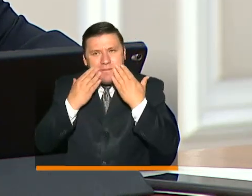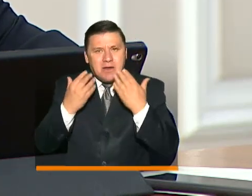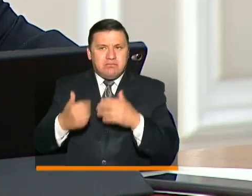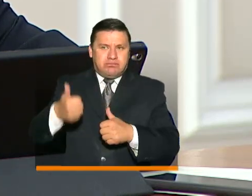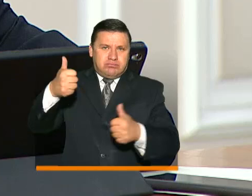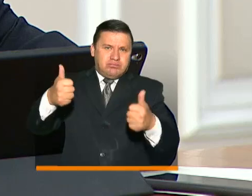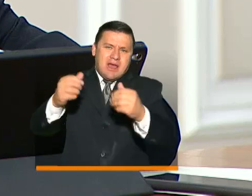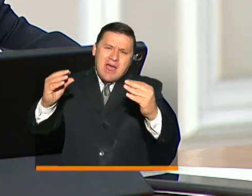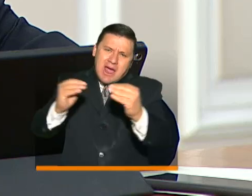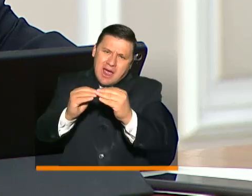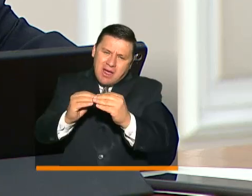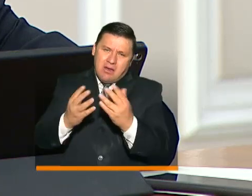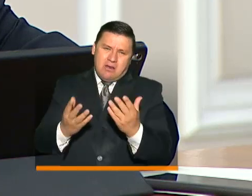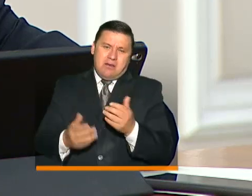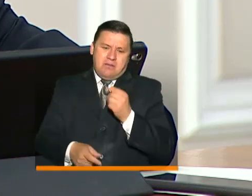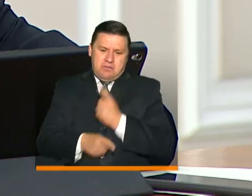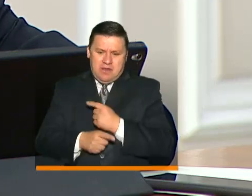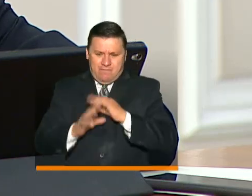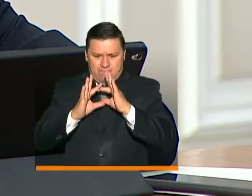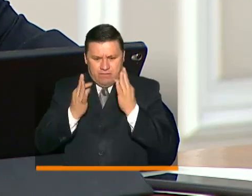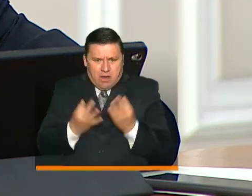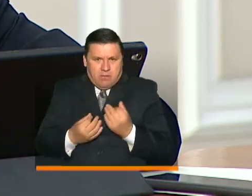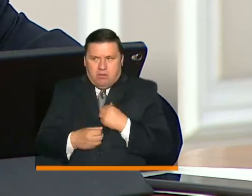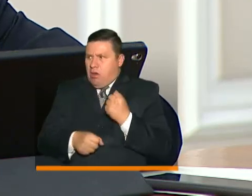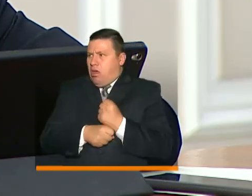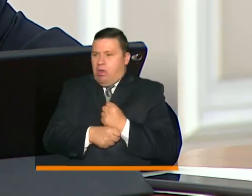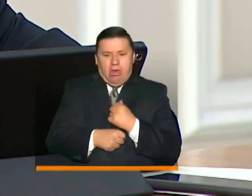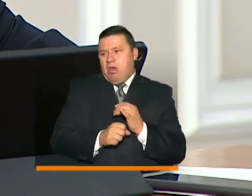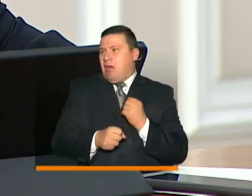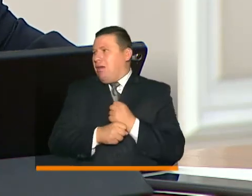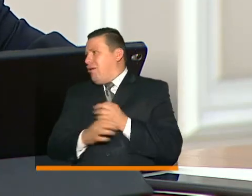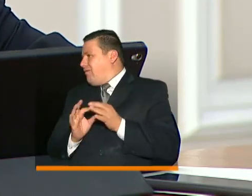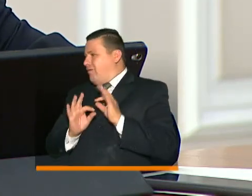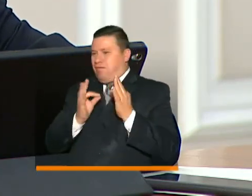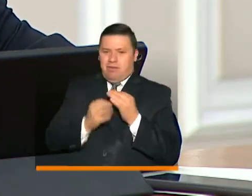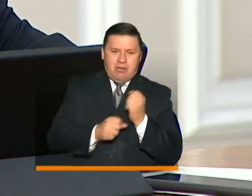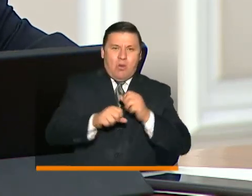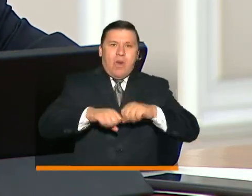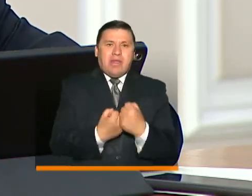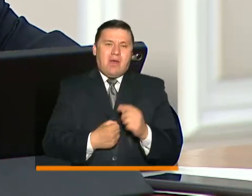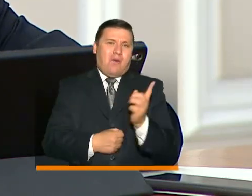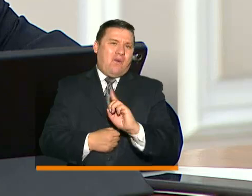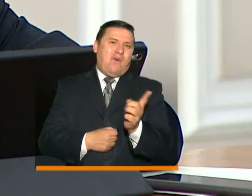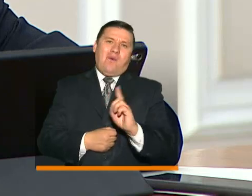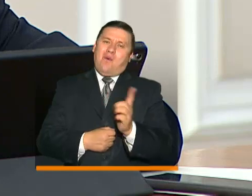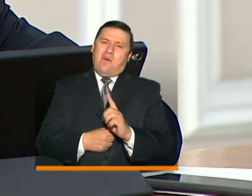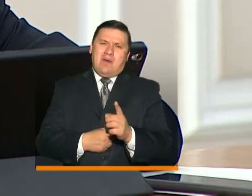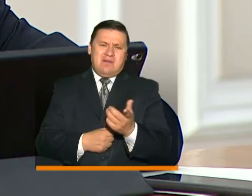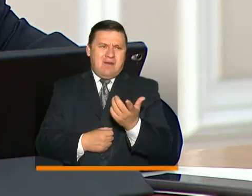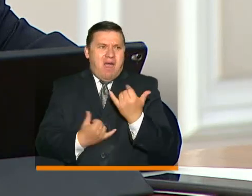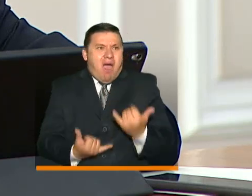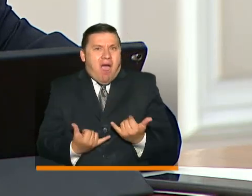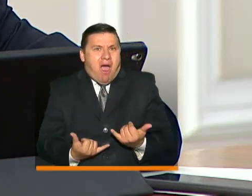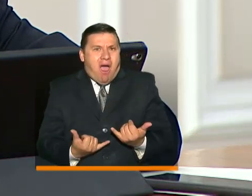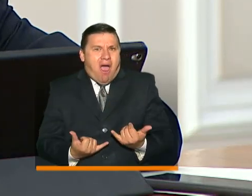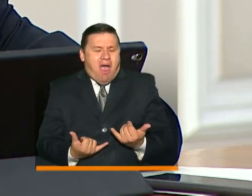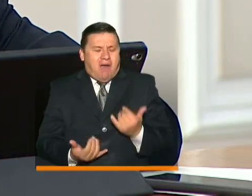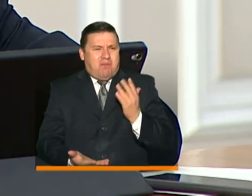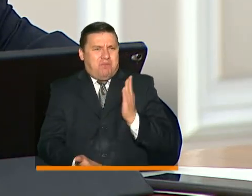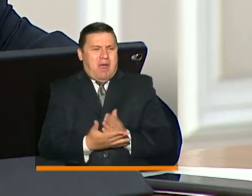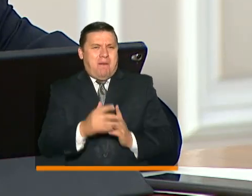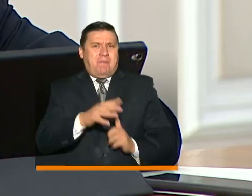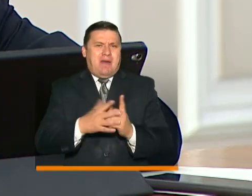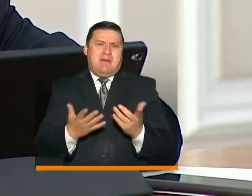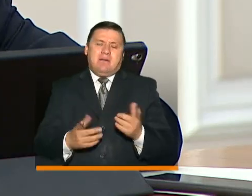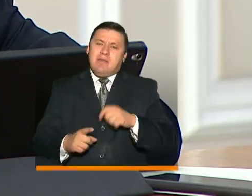que se conserve el concepto de familia, que no se dañe esa unidad familiar, que todo esto que se está viviendo muchas veces